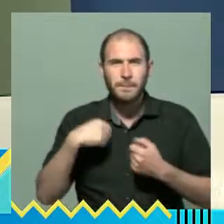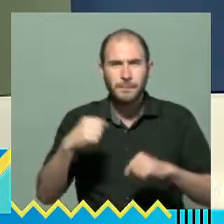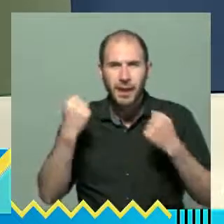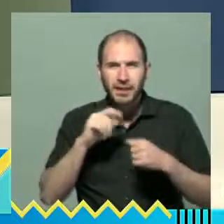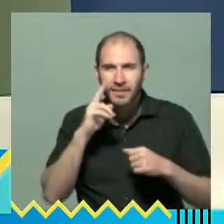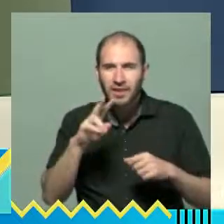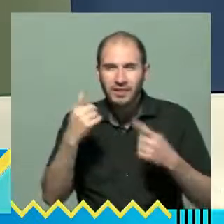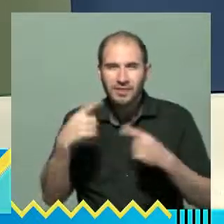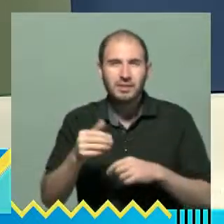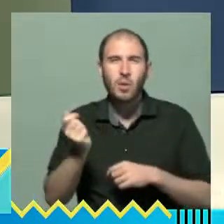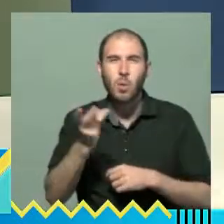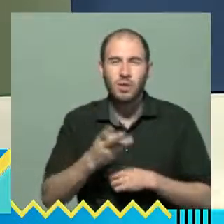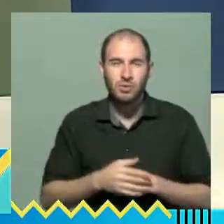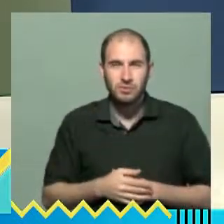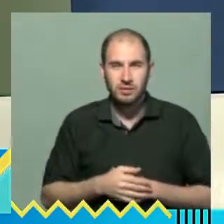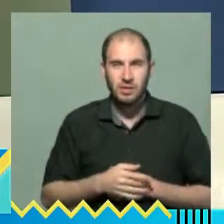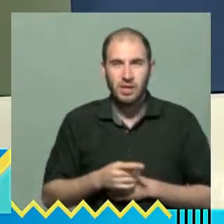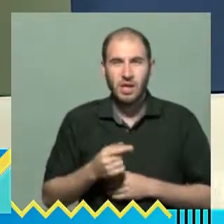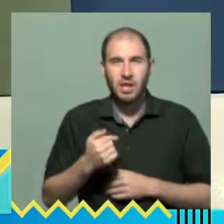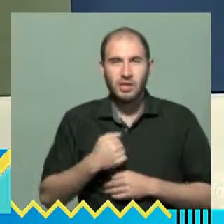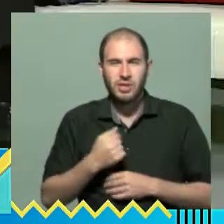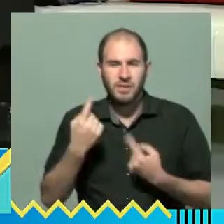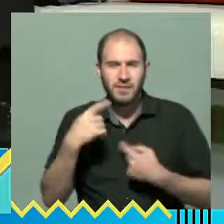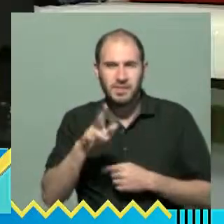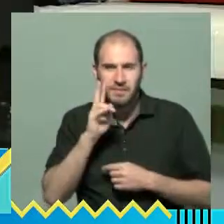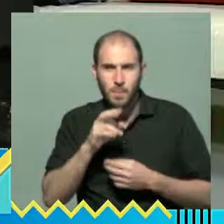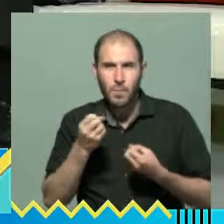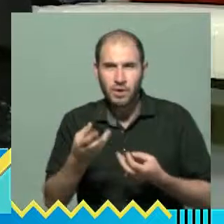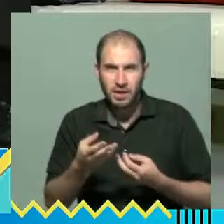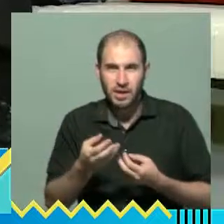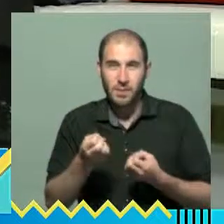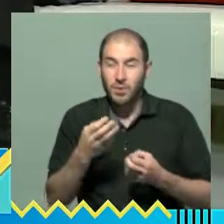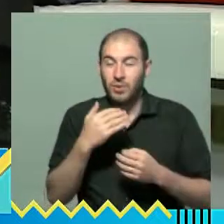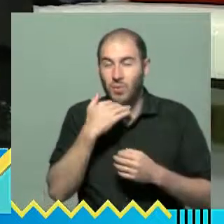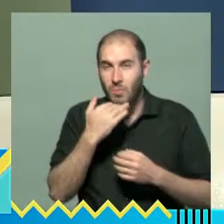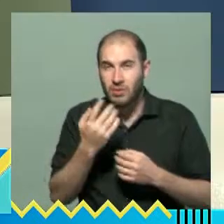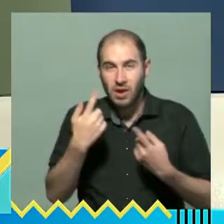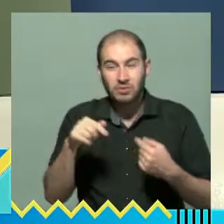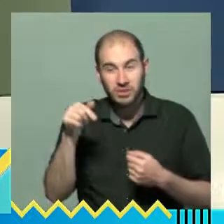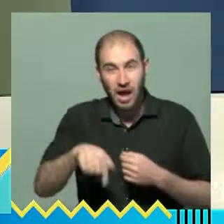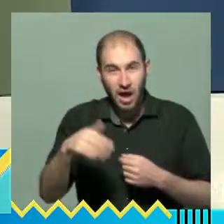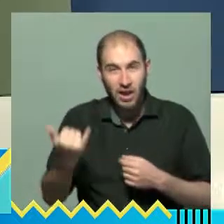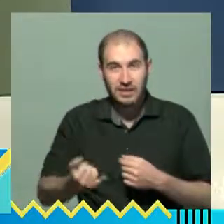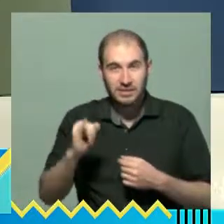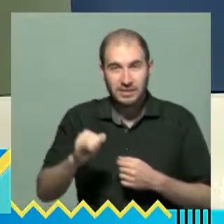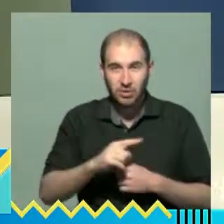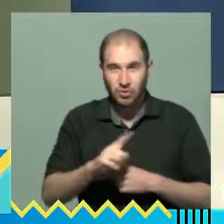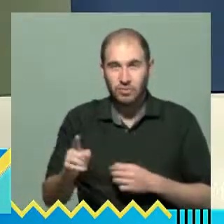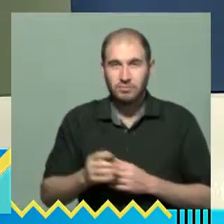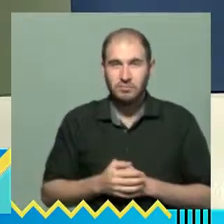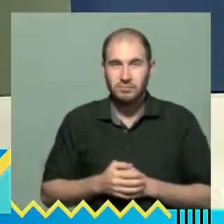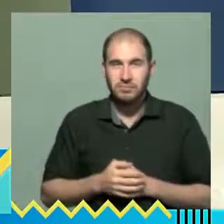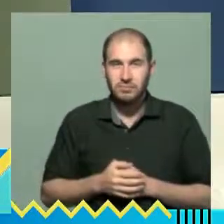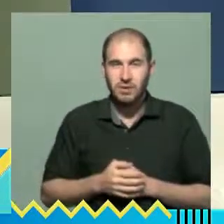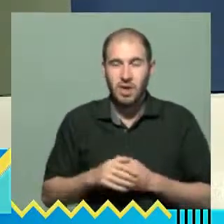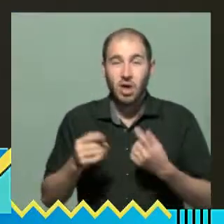ver distinto? ¿Cuánto soy capaz de ver diferente? ¿Por qué? Porque independientemente de que eso esté sucediendo o no, ¿sí?,